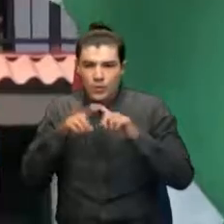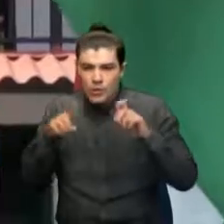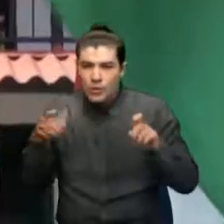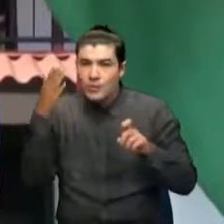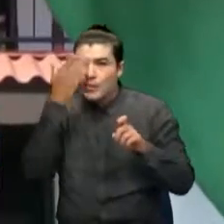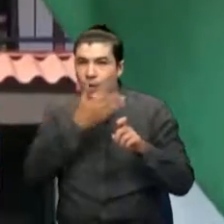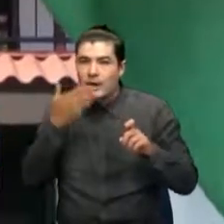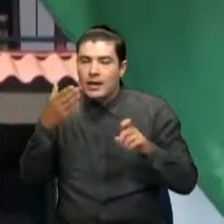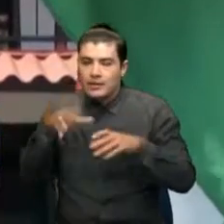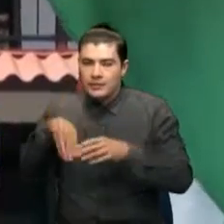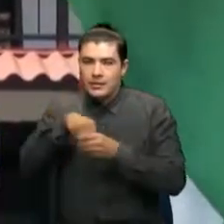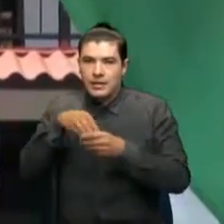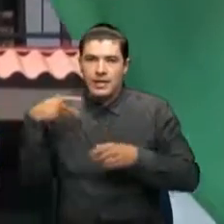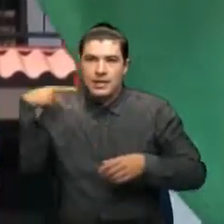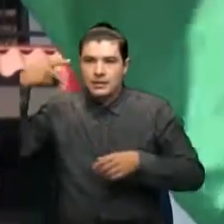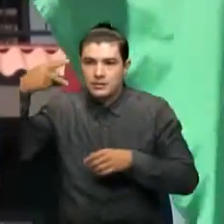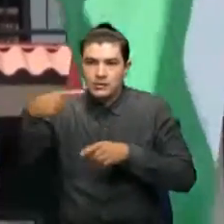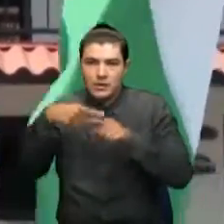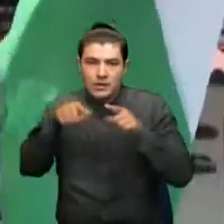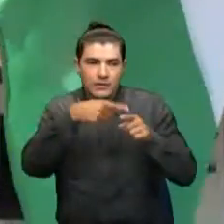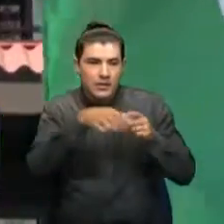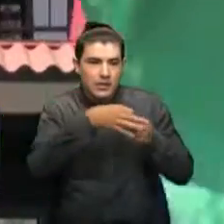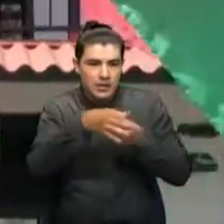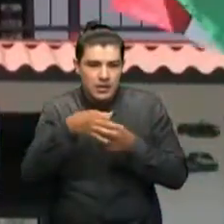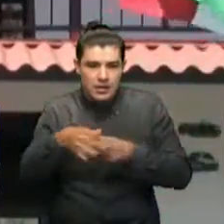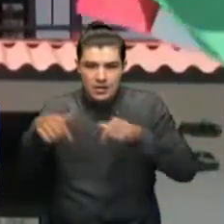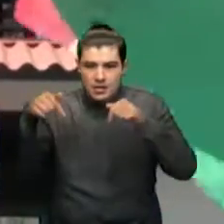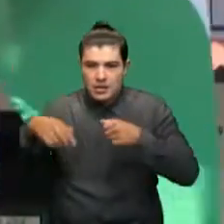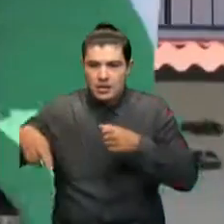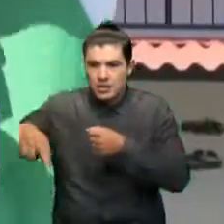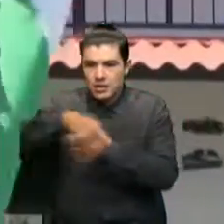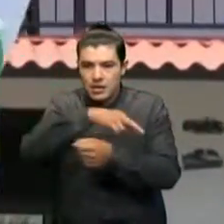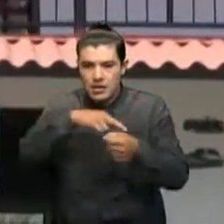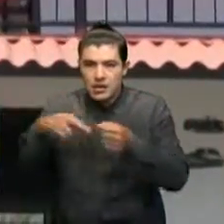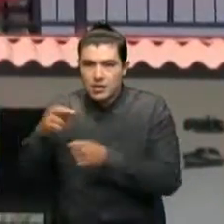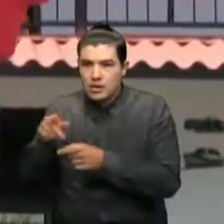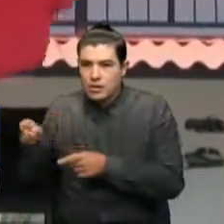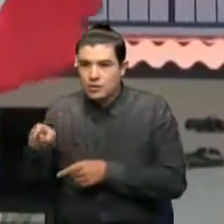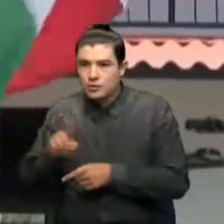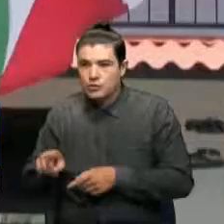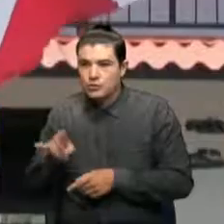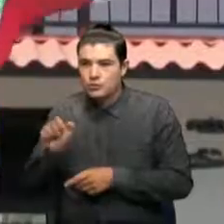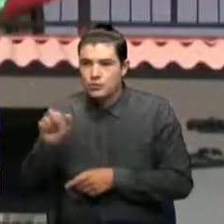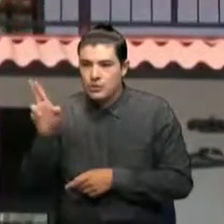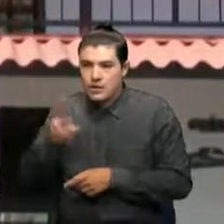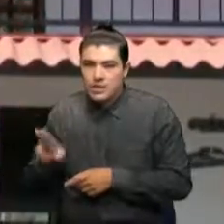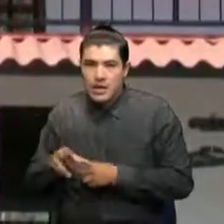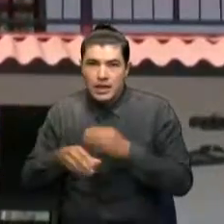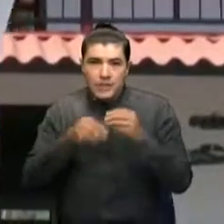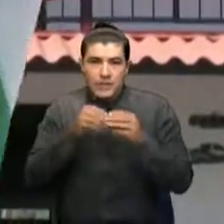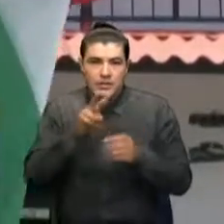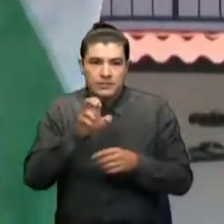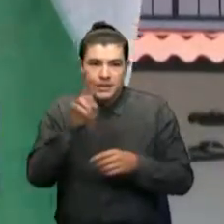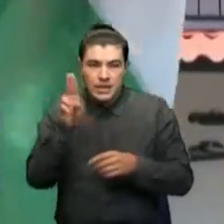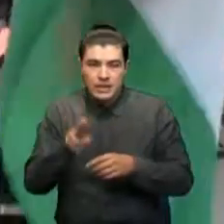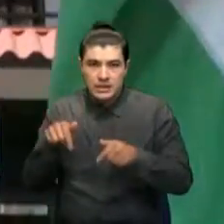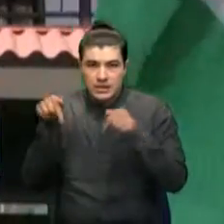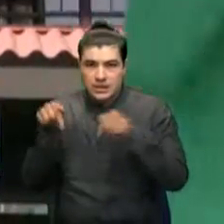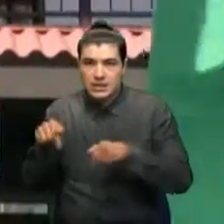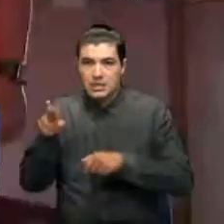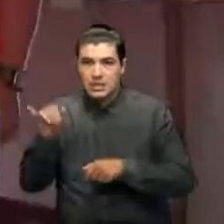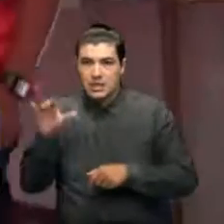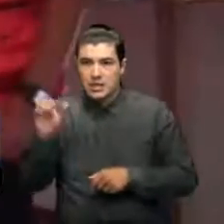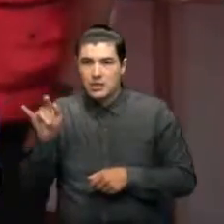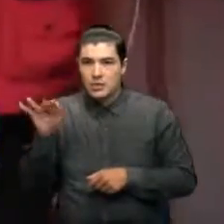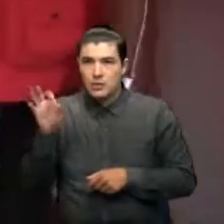forman parte de la historia de los municipios que conforman la región del río Suárez, las provincias de Vélez en Santander y Ricaurte en el departamento